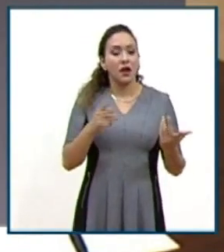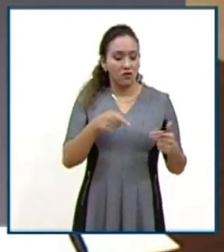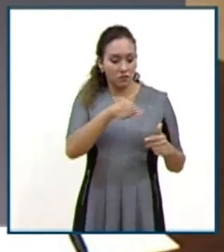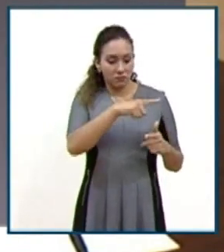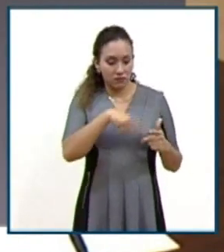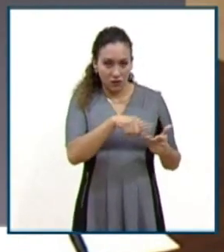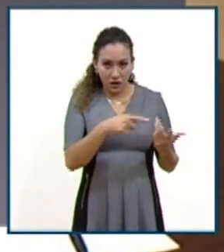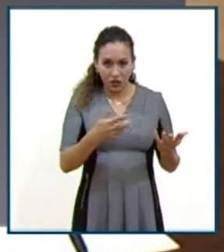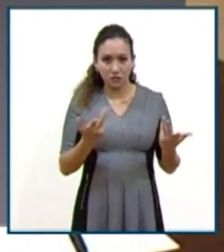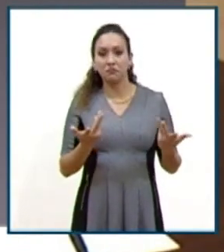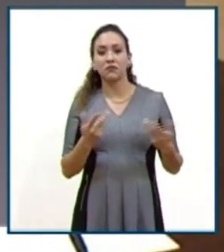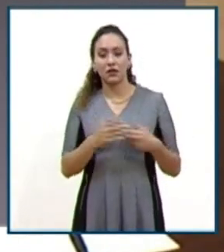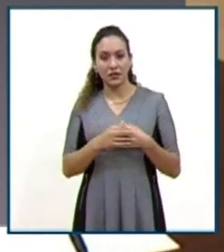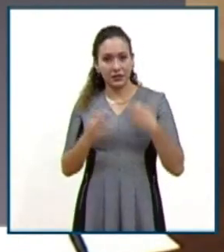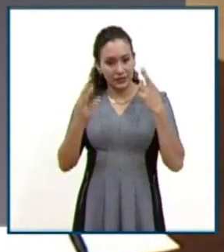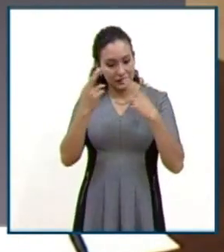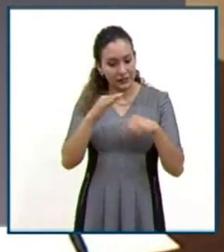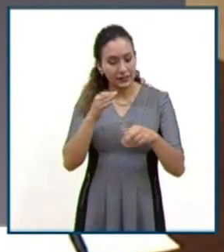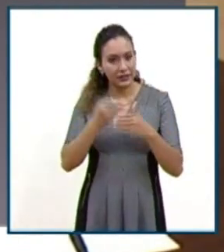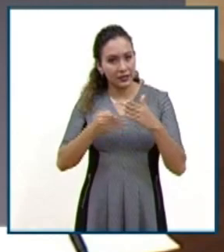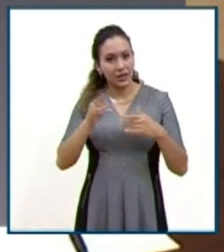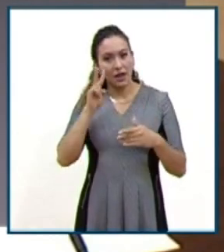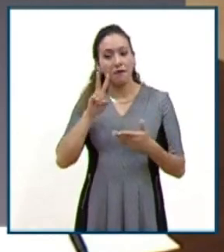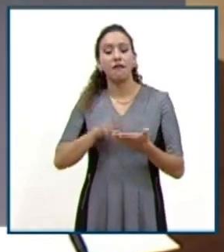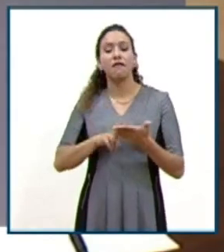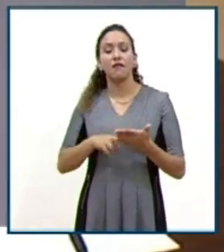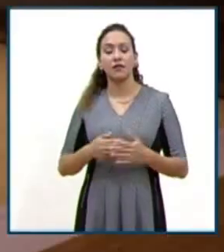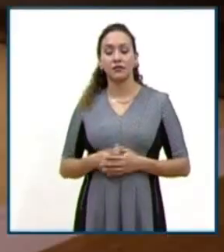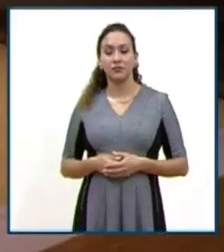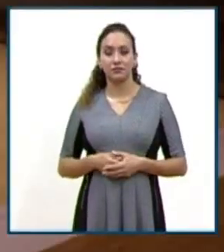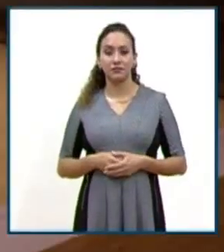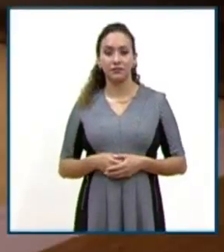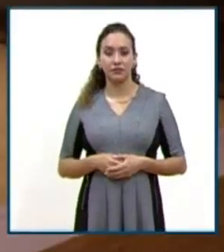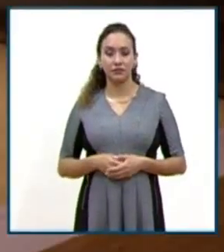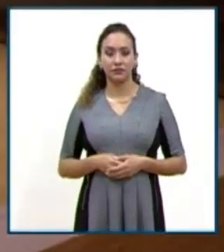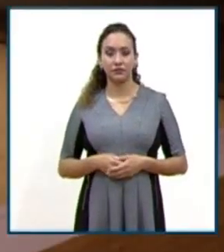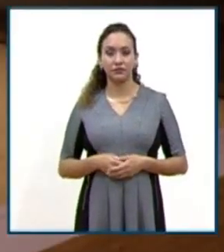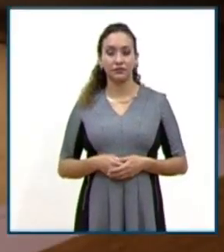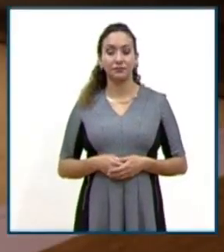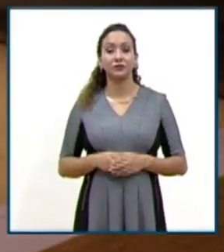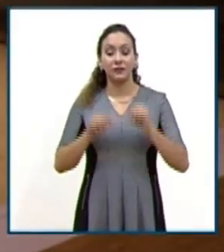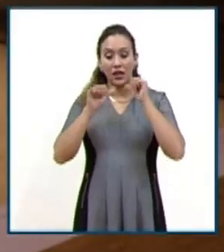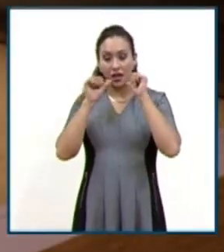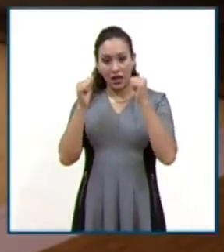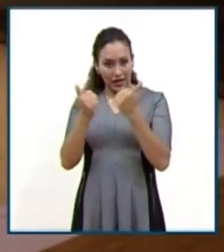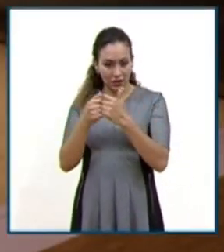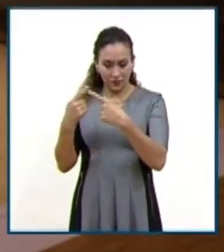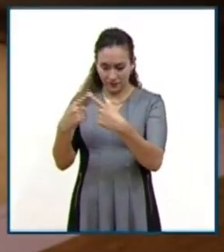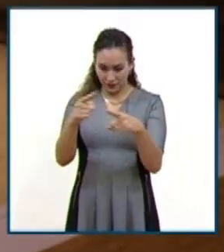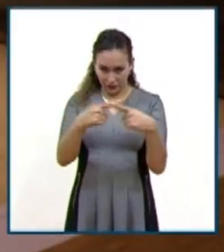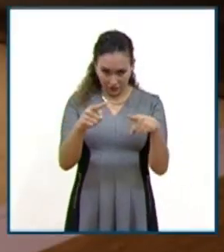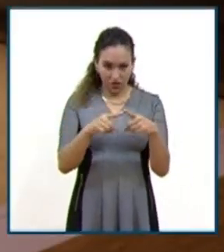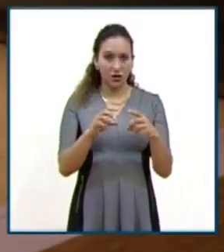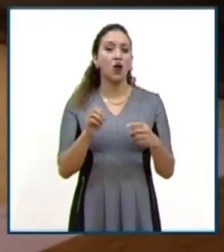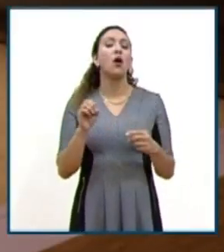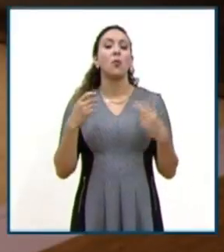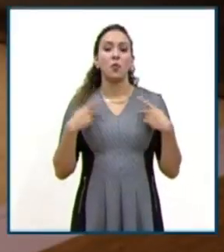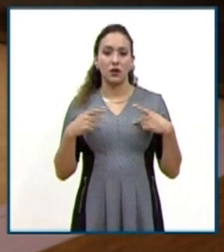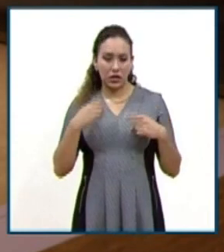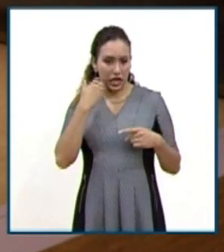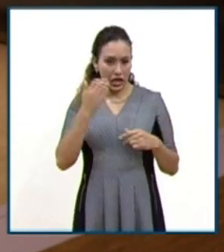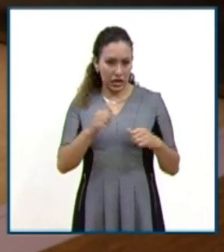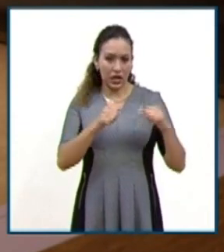proceso electoral. La Sala determinó que el INE sí verificó que se cumpliera con el principio de paridad, porque